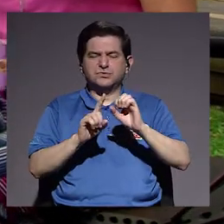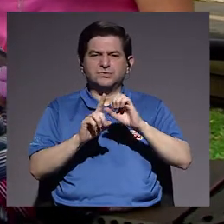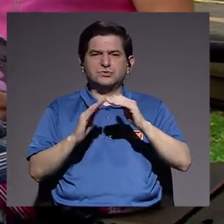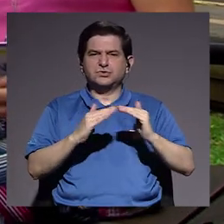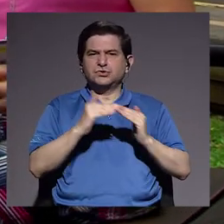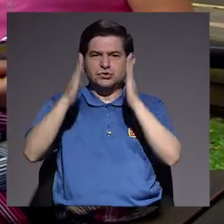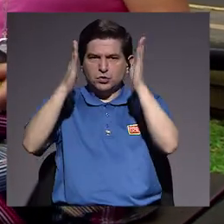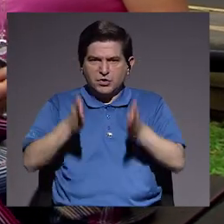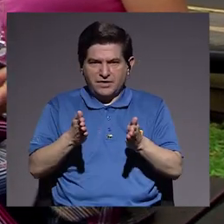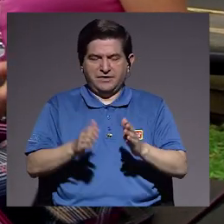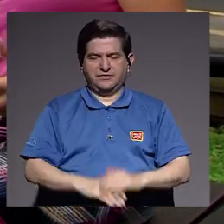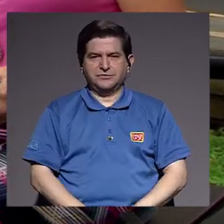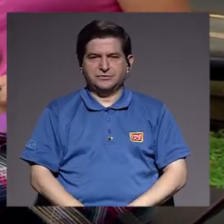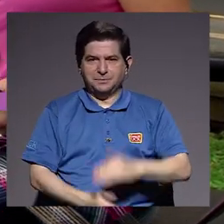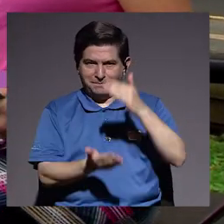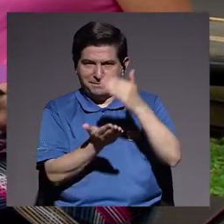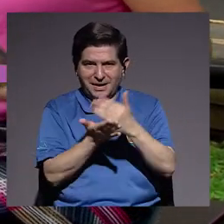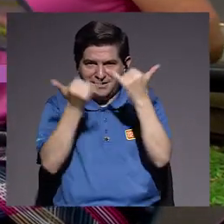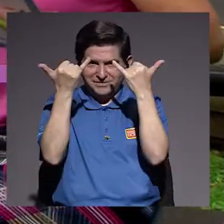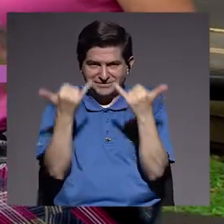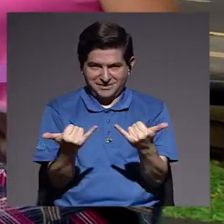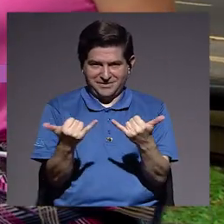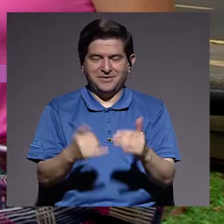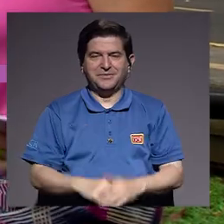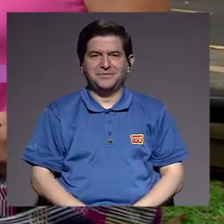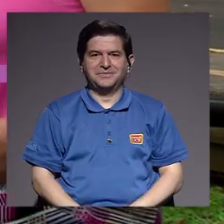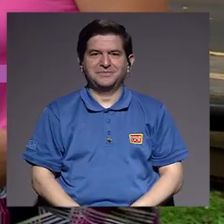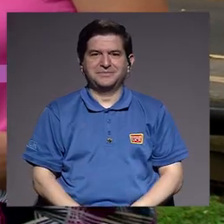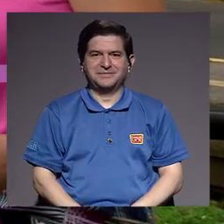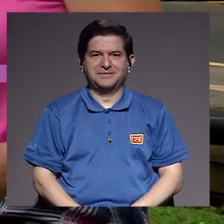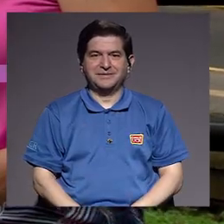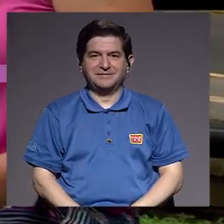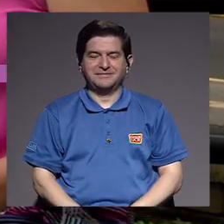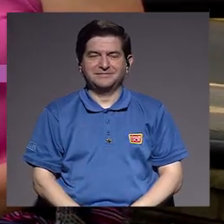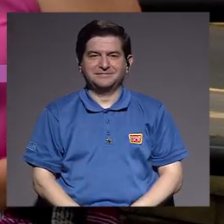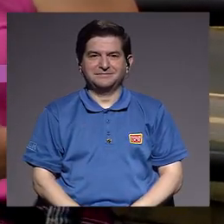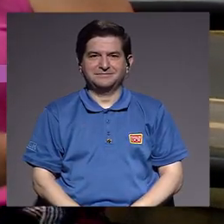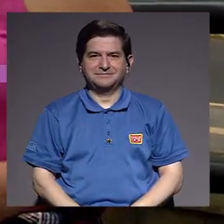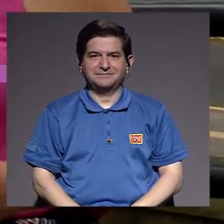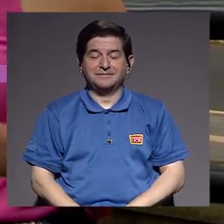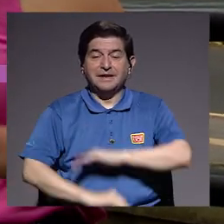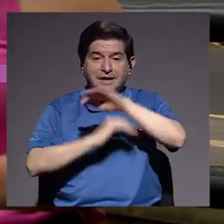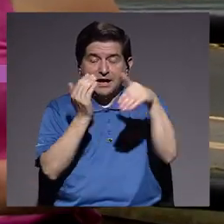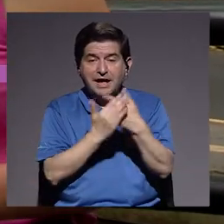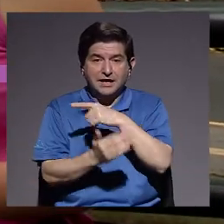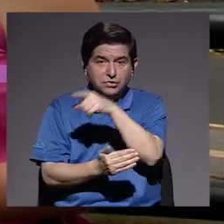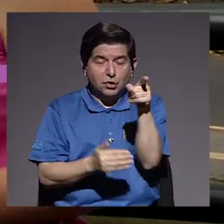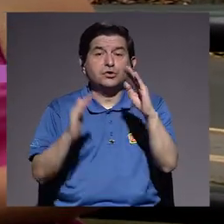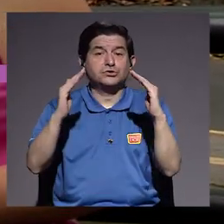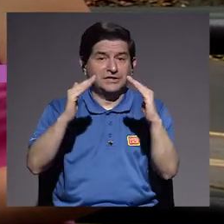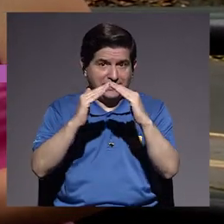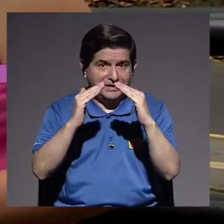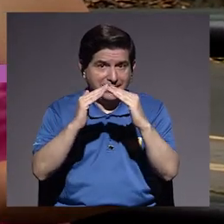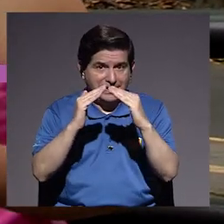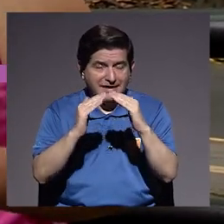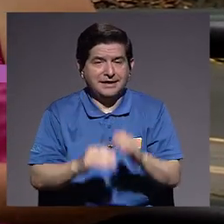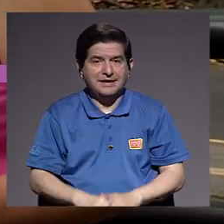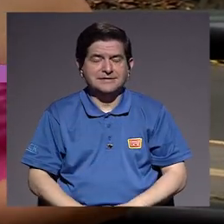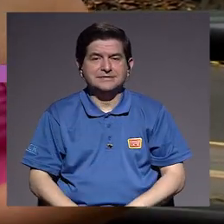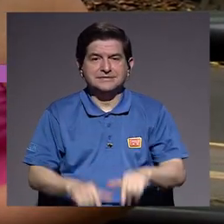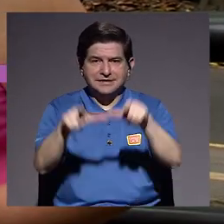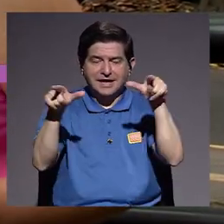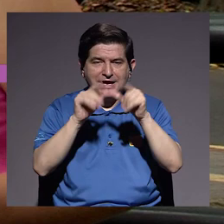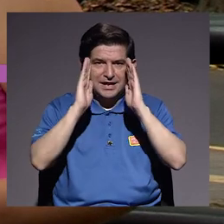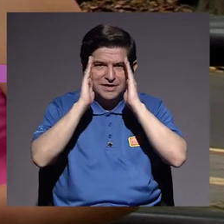conversación a todos allá en casa, donde nos estén viendo, donde nos estén escuchando, les invito a que continúen con más de Vivir Mejor